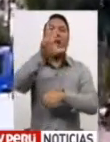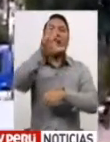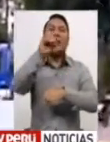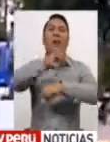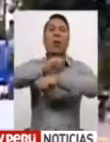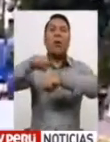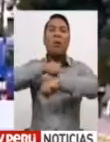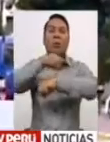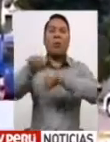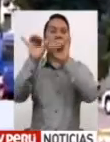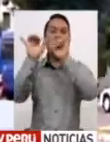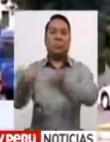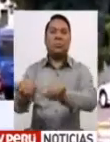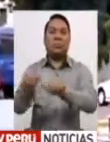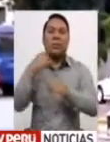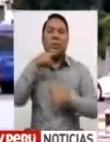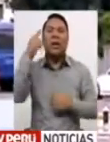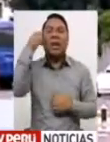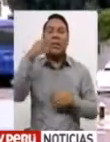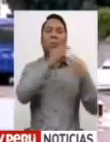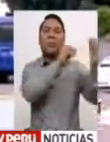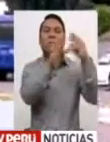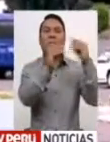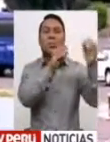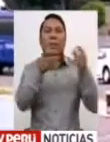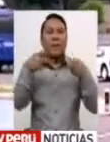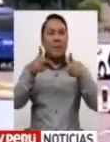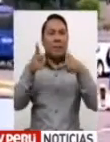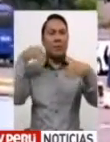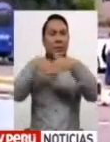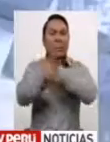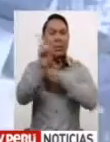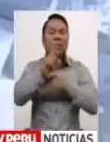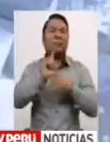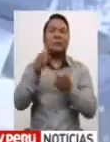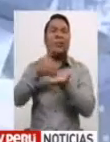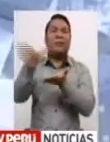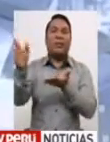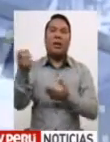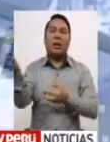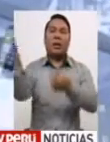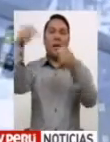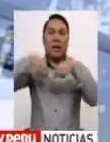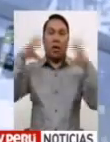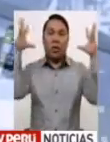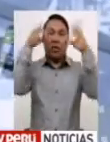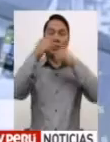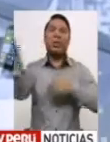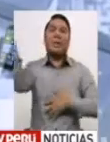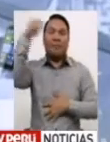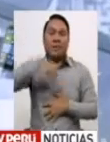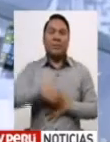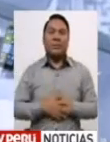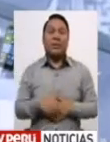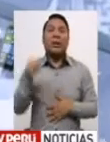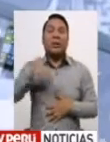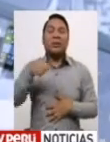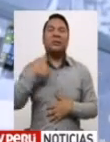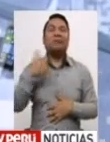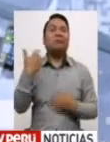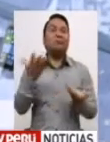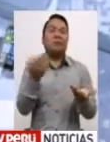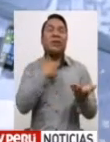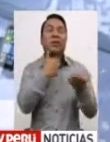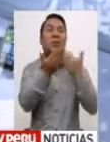Fue declarado inadmisible y retornará al Perú esta noche. En breves instantes vamos a abordar el avión que